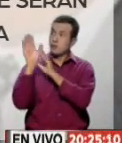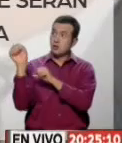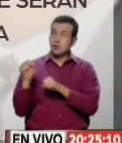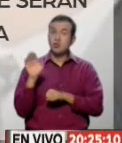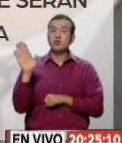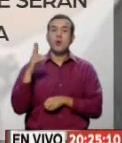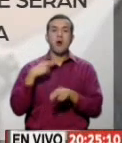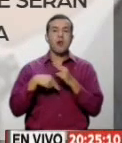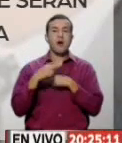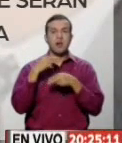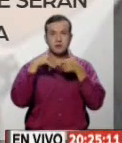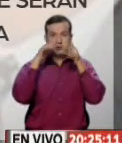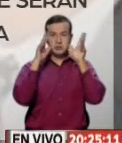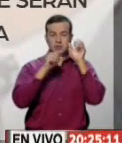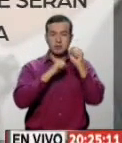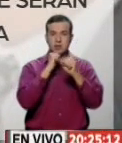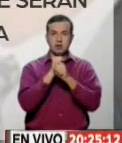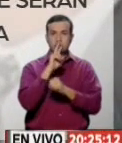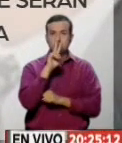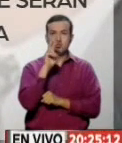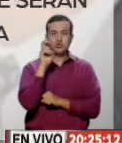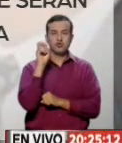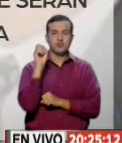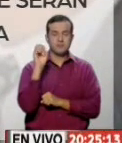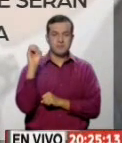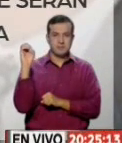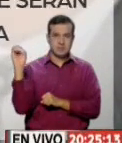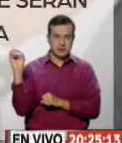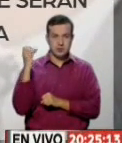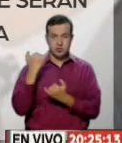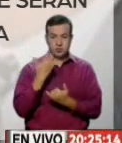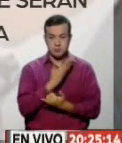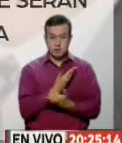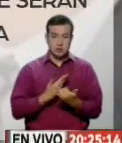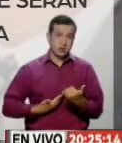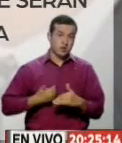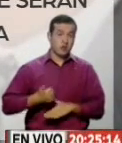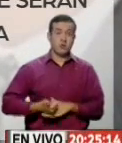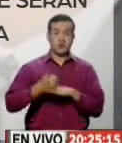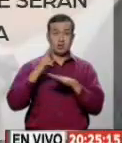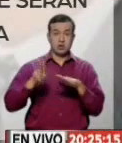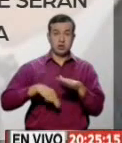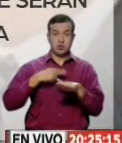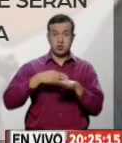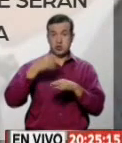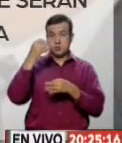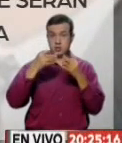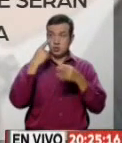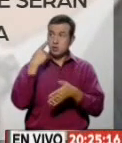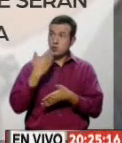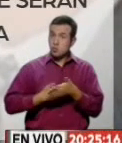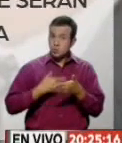de peculado en septiembre del 2000. Actualmente la presidencia de la Corte Nacional de Justicia recopila